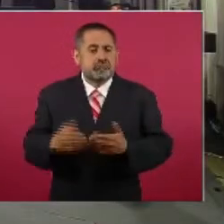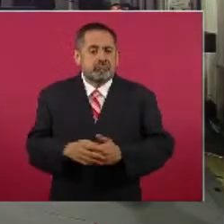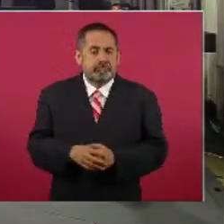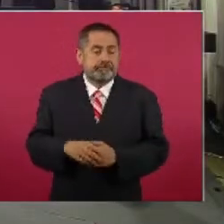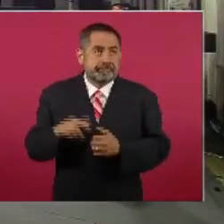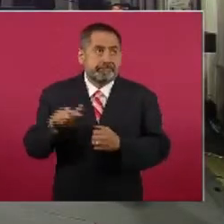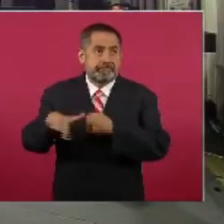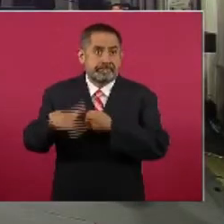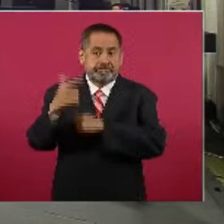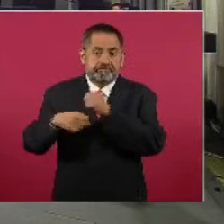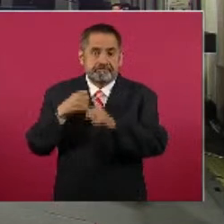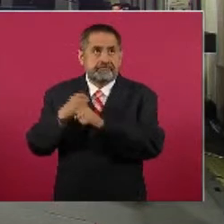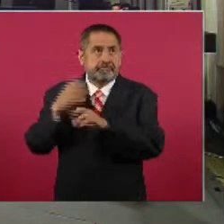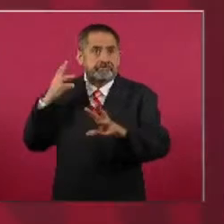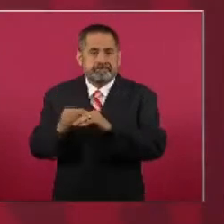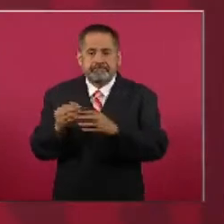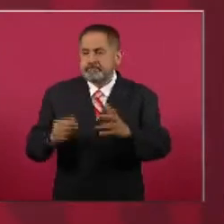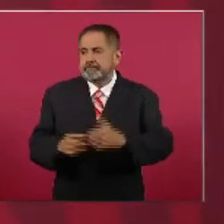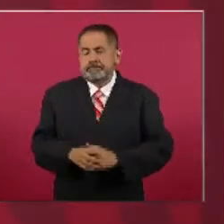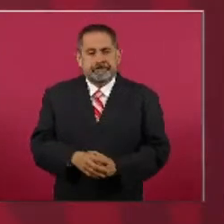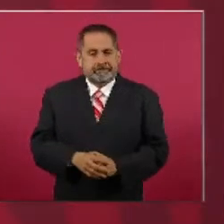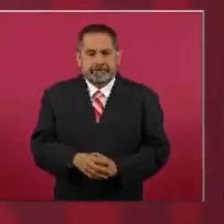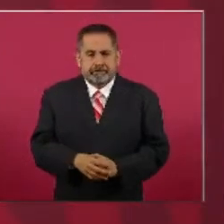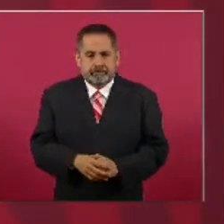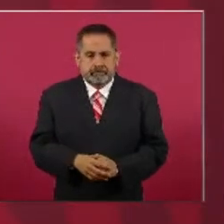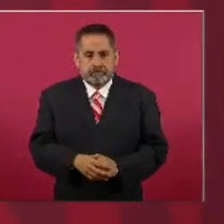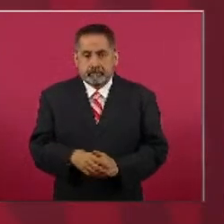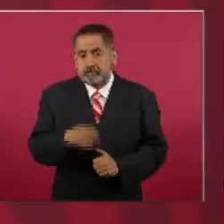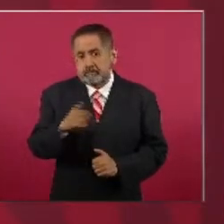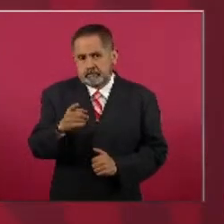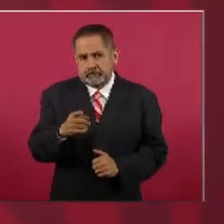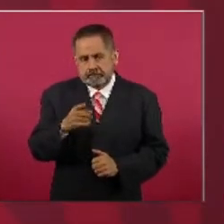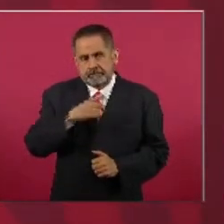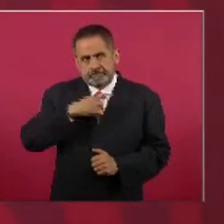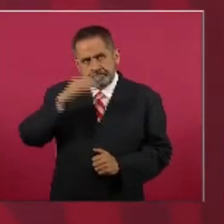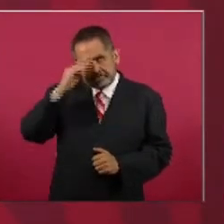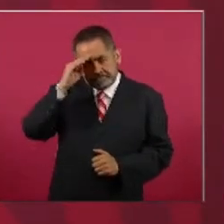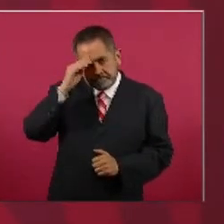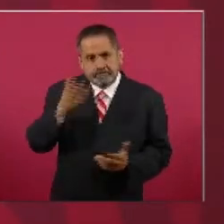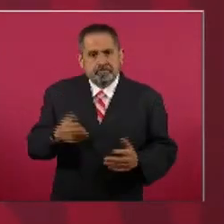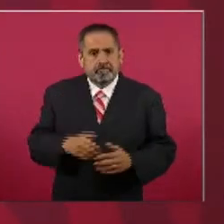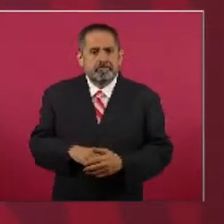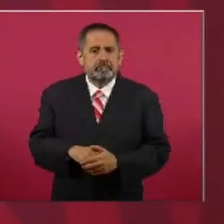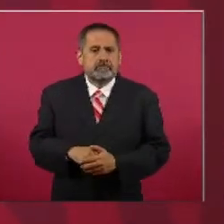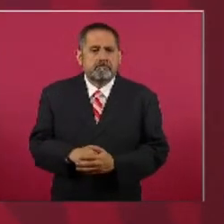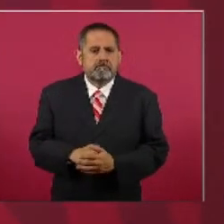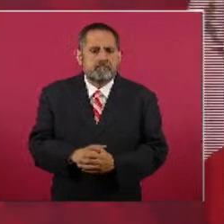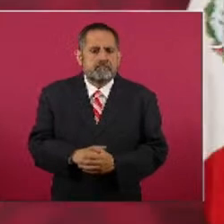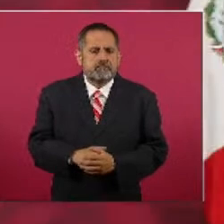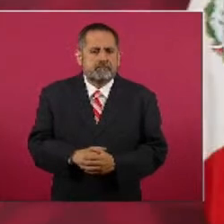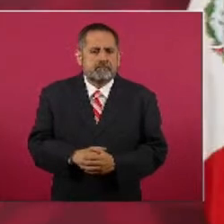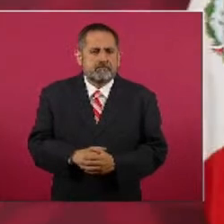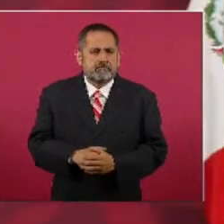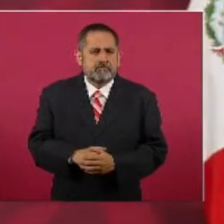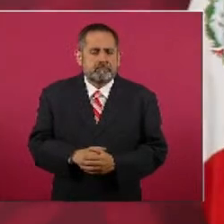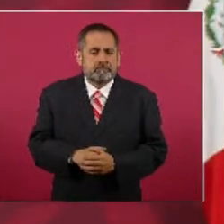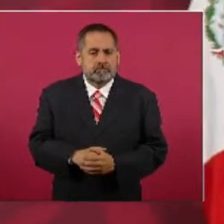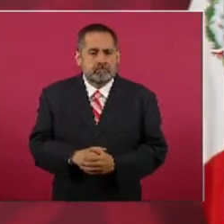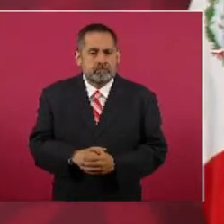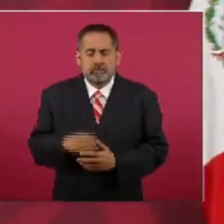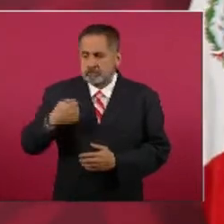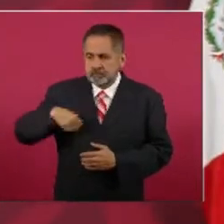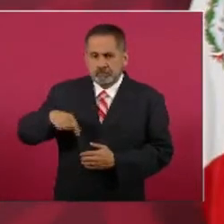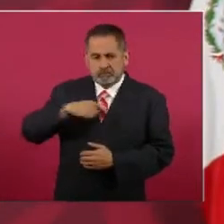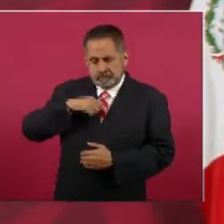12 años porque eso es lo que hay que tomar en cuenta y